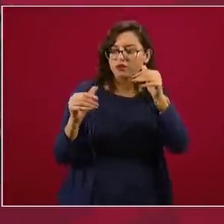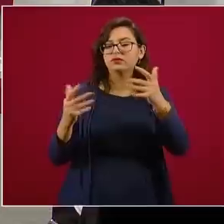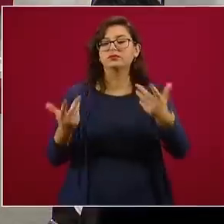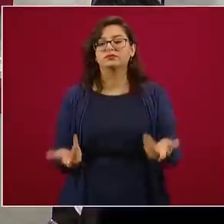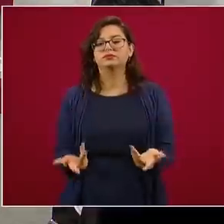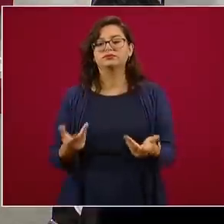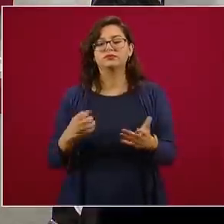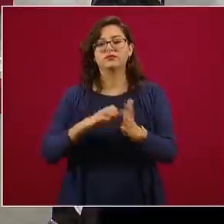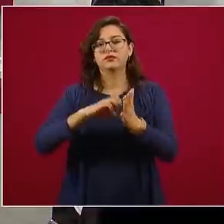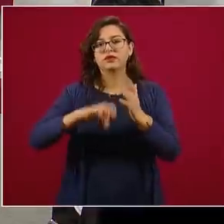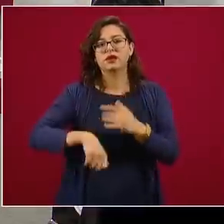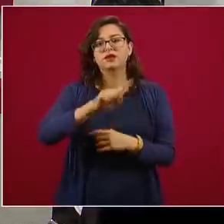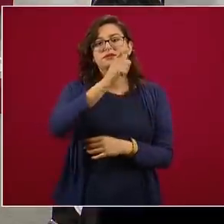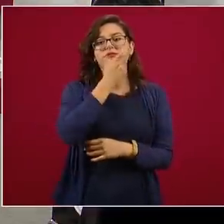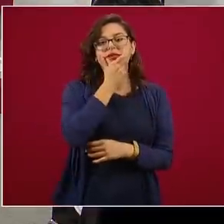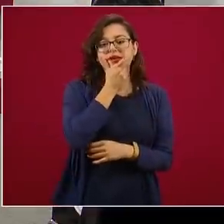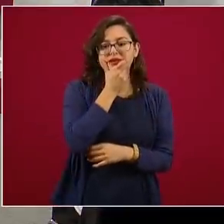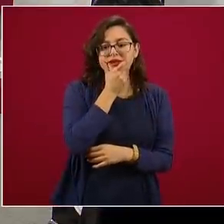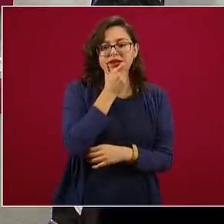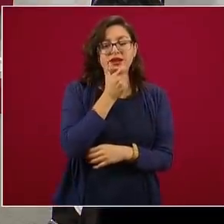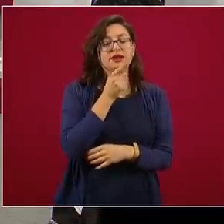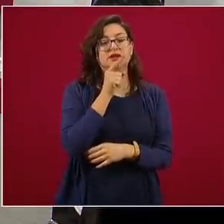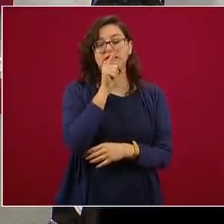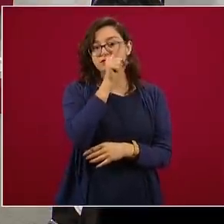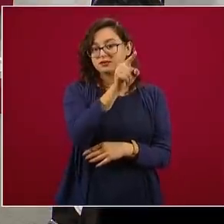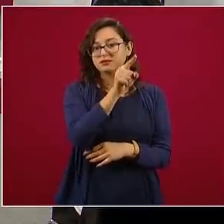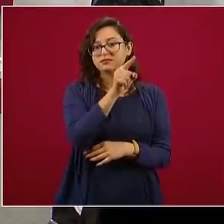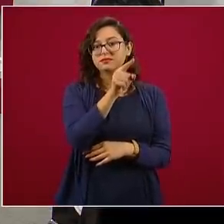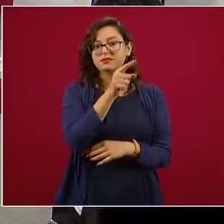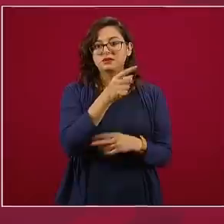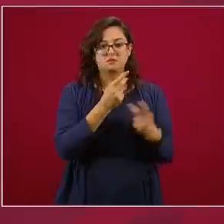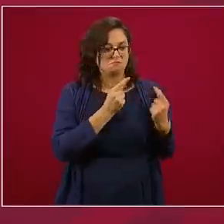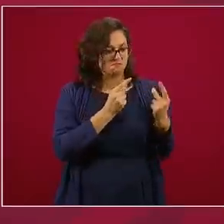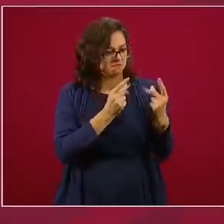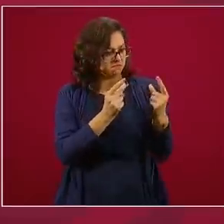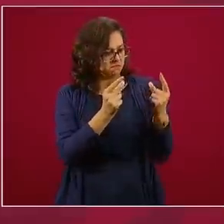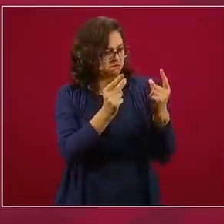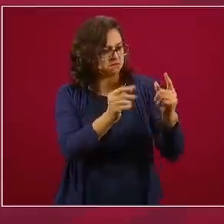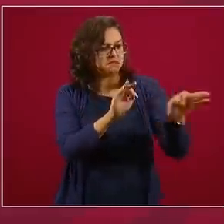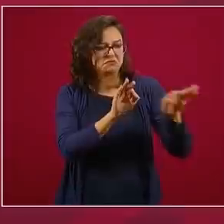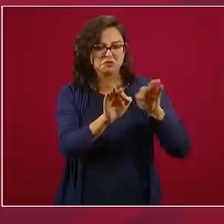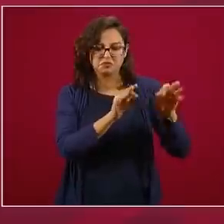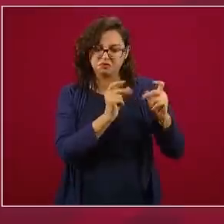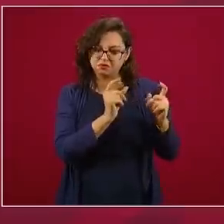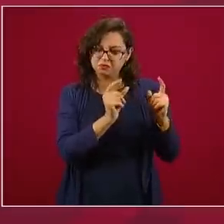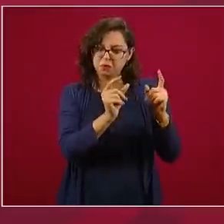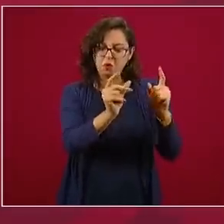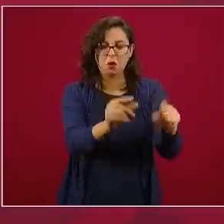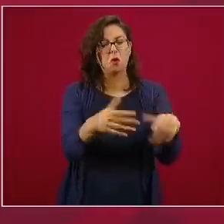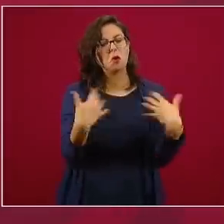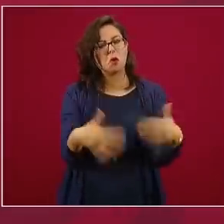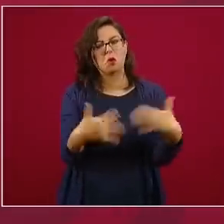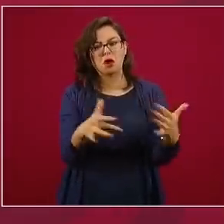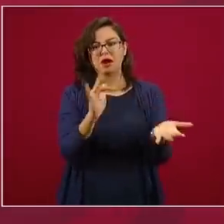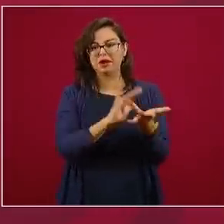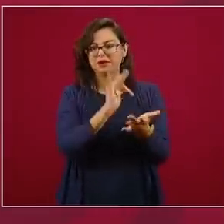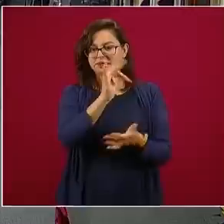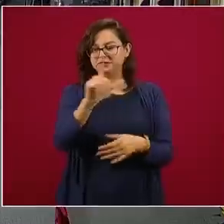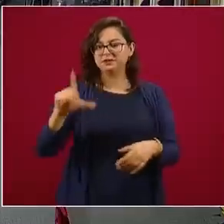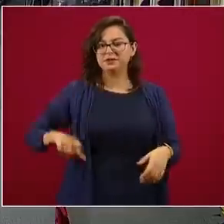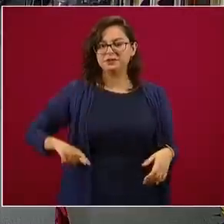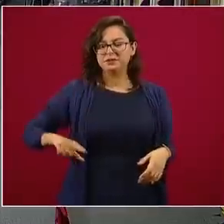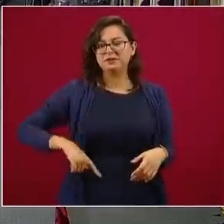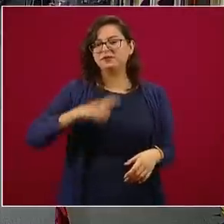ejemplo, el Reino Unido, que por cierto ha tenido una posición muy proactiva y queremos agradecérselo al gobierno del Reino Unido,